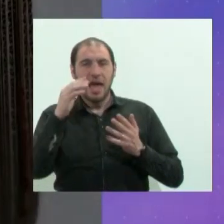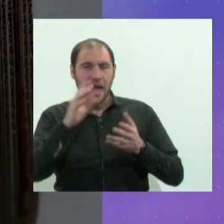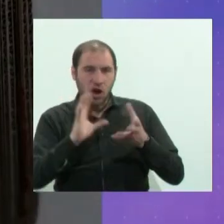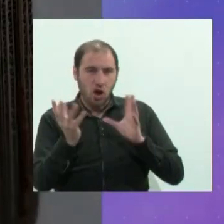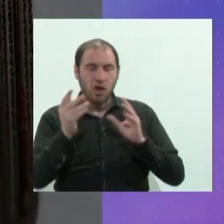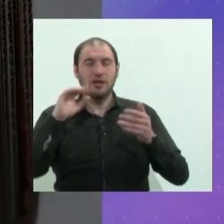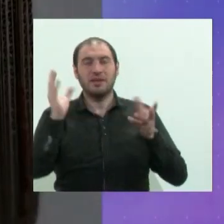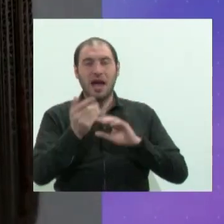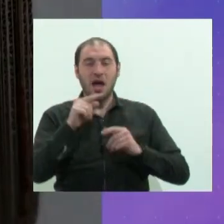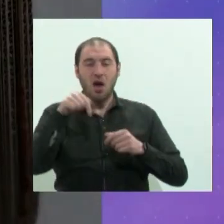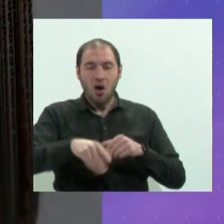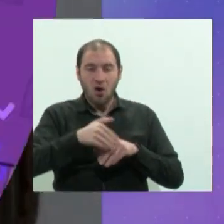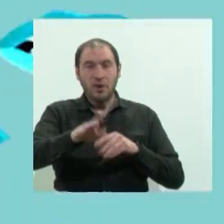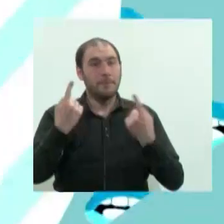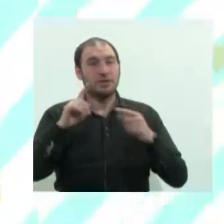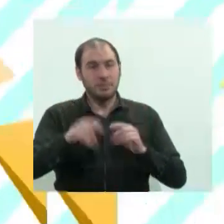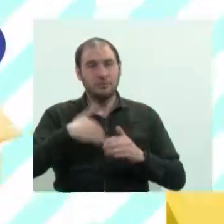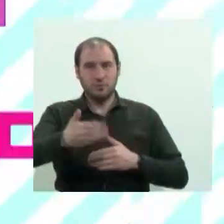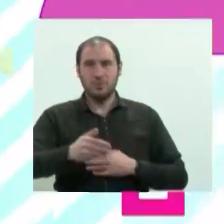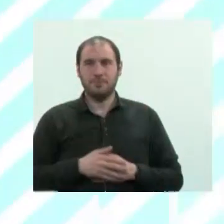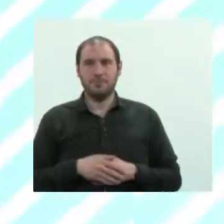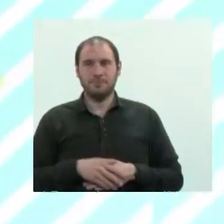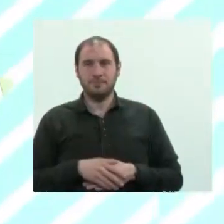ecológicas que funcionen hoy, pero también mañana.